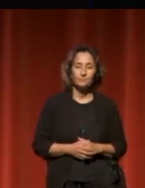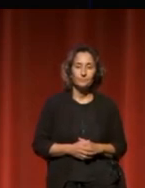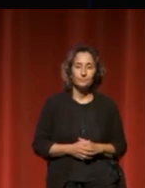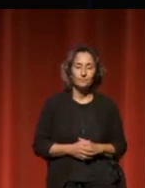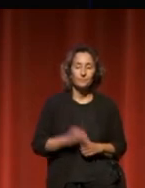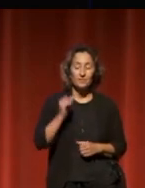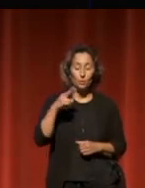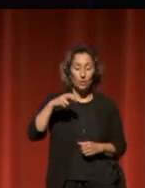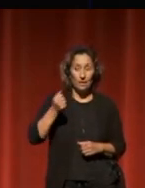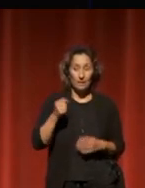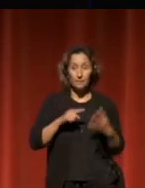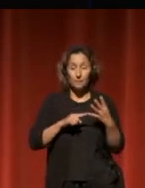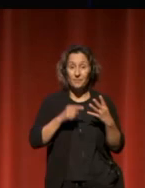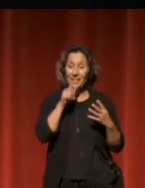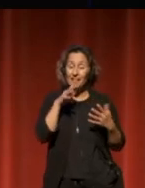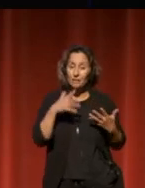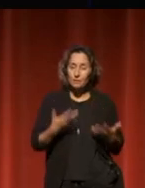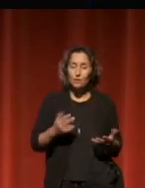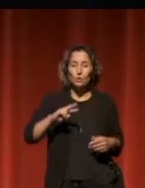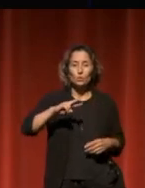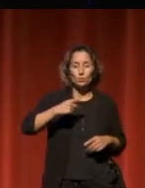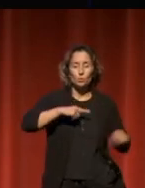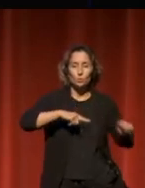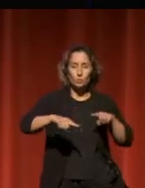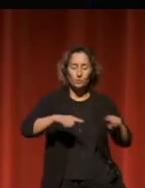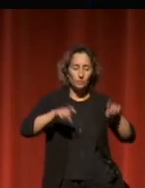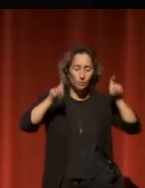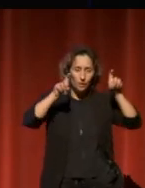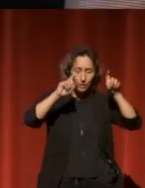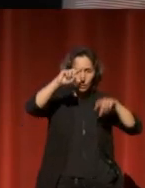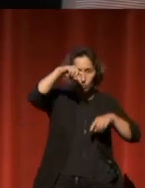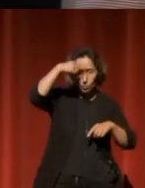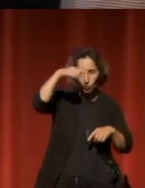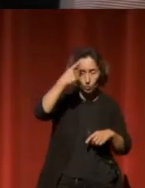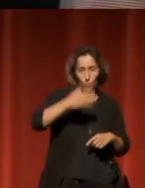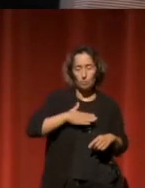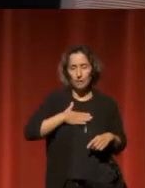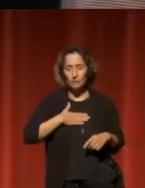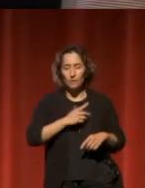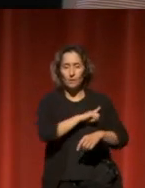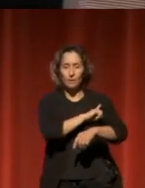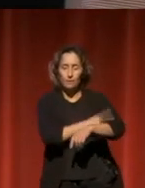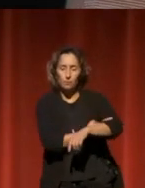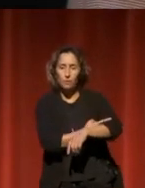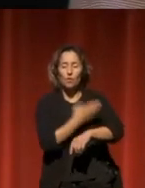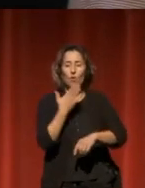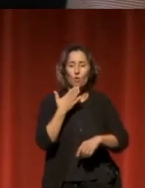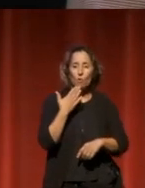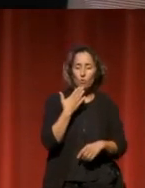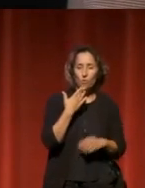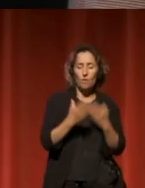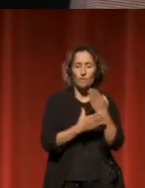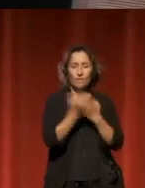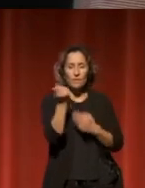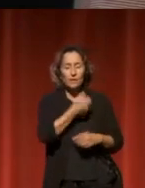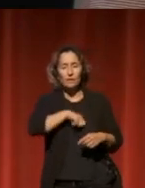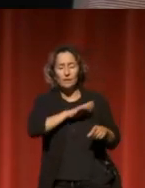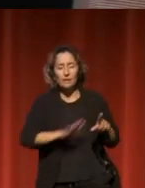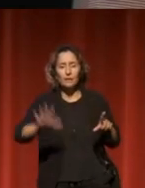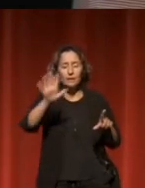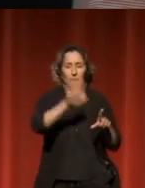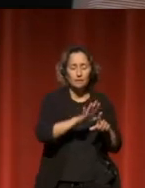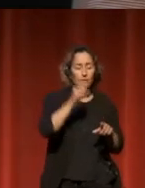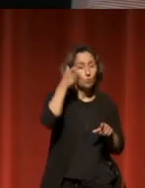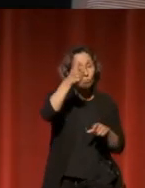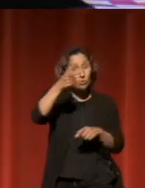Juana Escudero es actualmente subdirectora de Educación, Cultura, Patrimonio, Deportes y Ocio de la Federación Española de